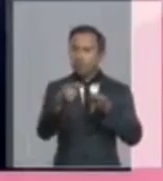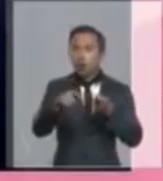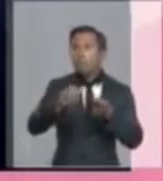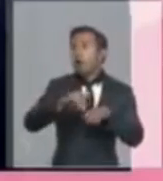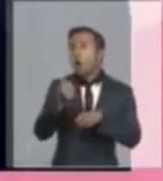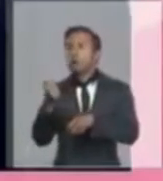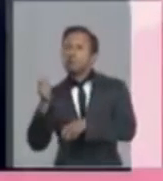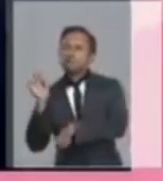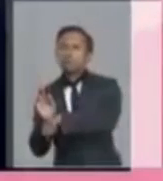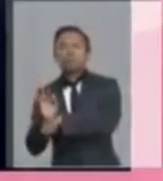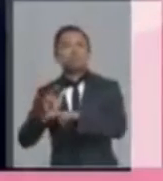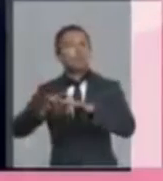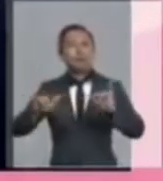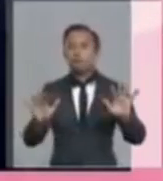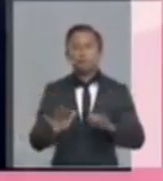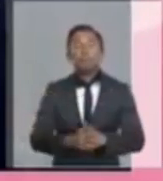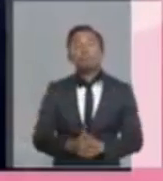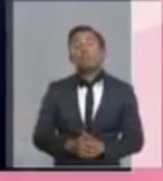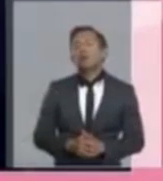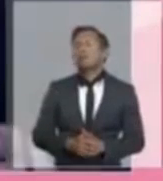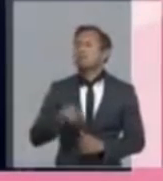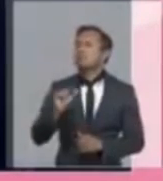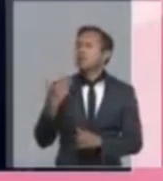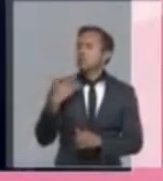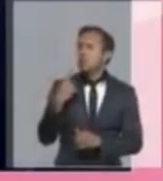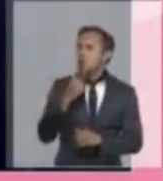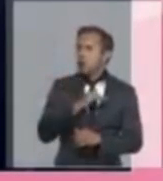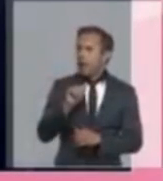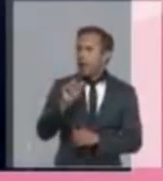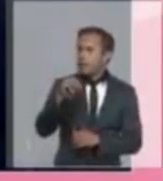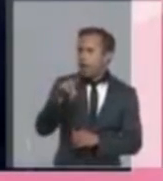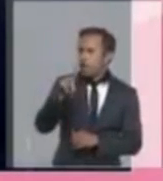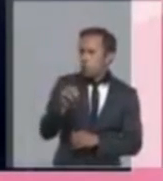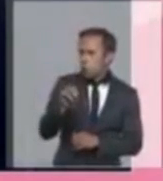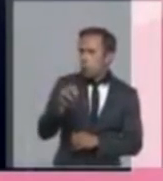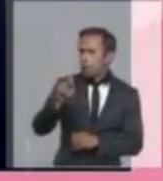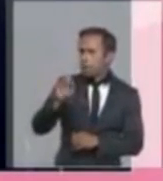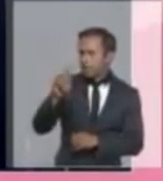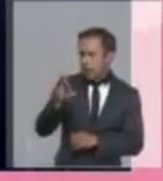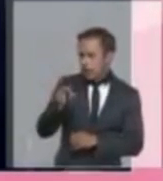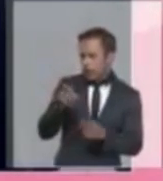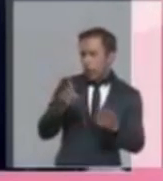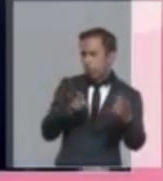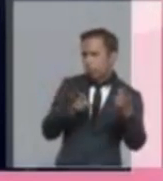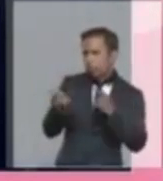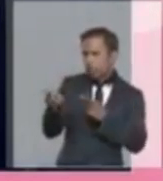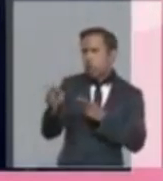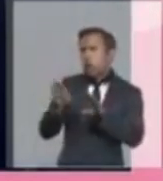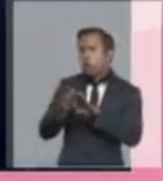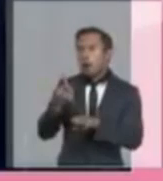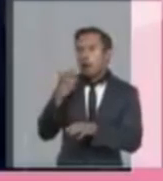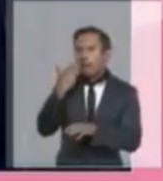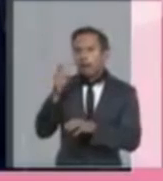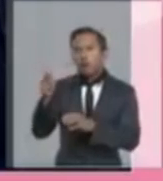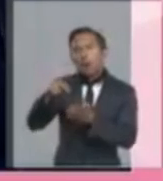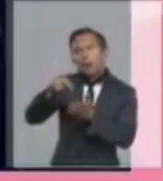algunas horas se adhirió a usted un personaje, Armando Ríos Peter, quien está señalado de haber cometido irregularidades en la recolección de firmas.